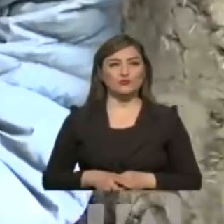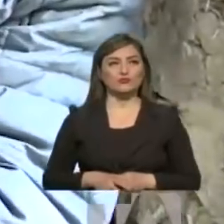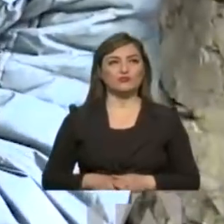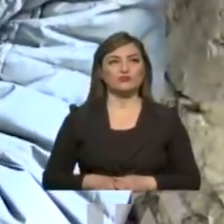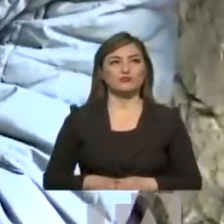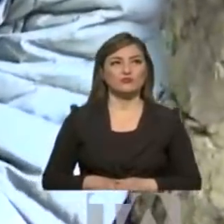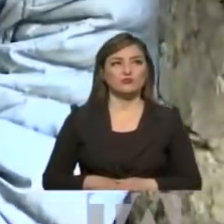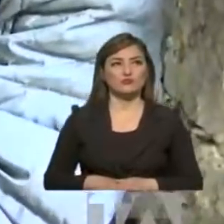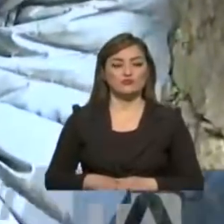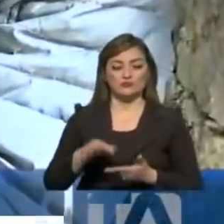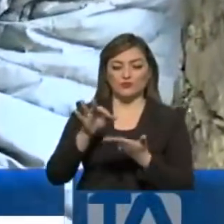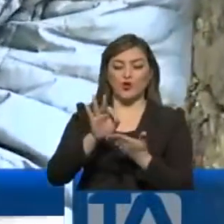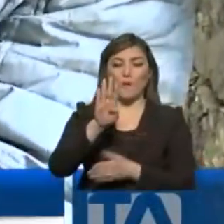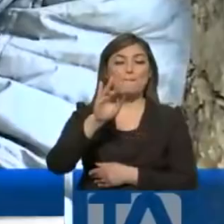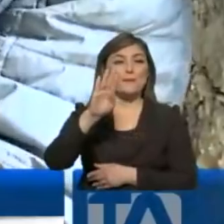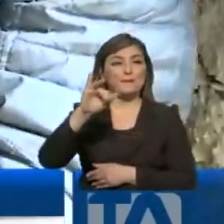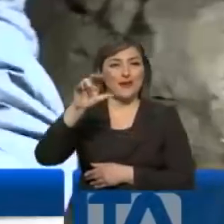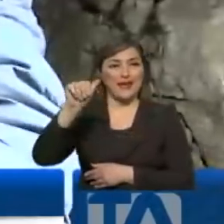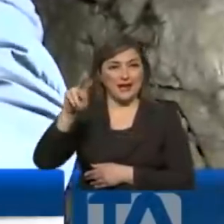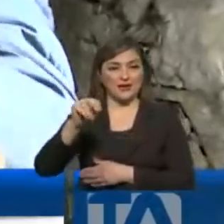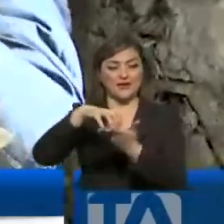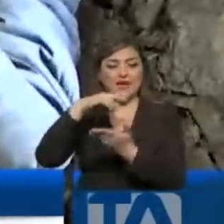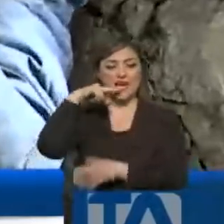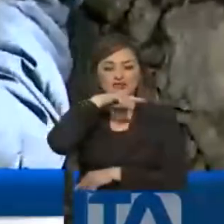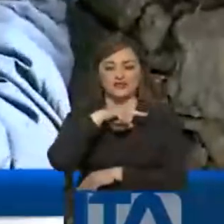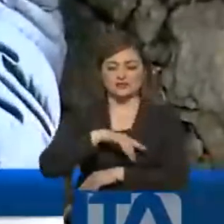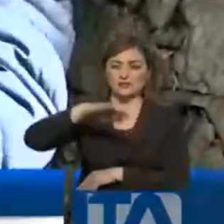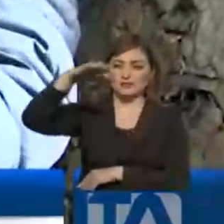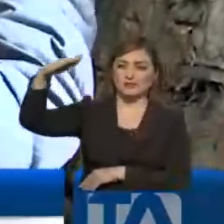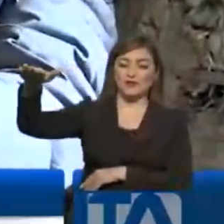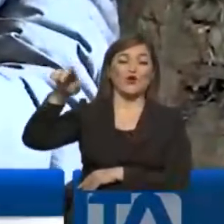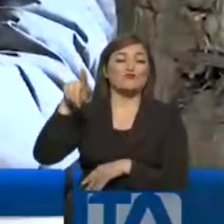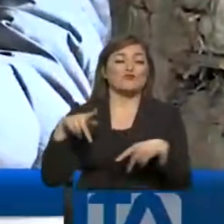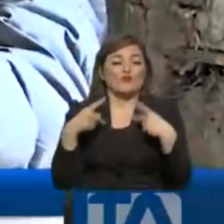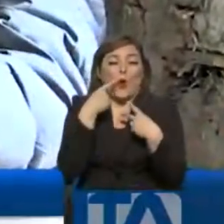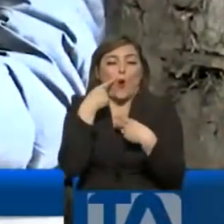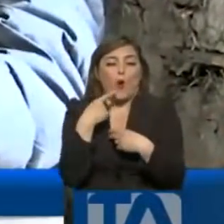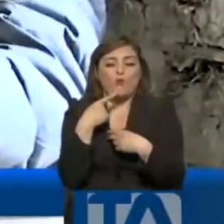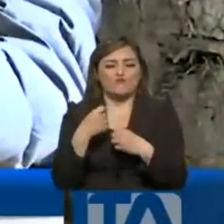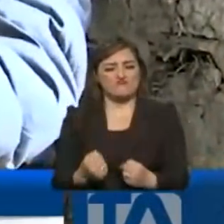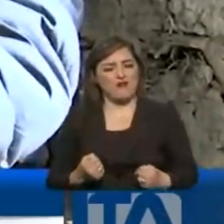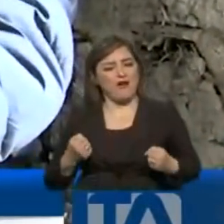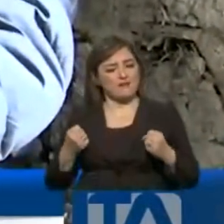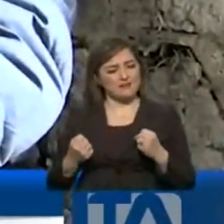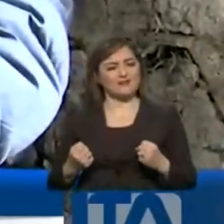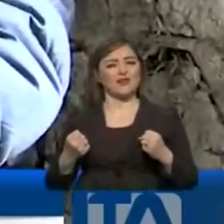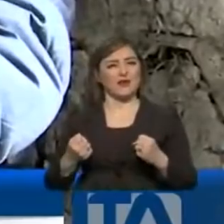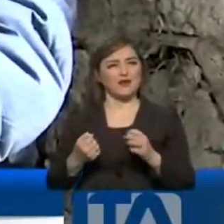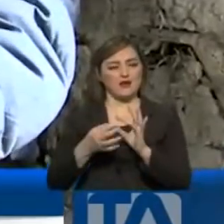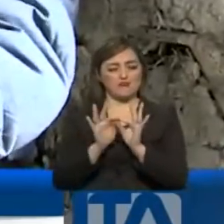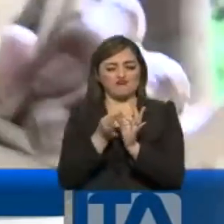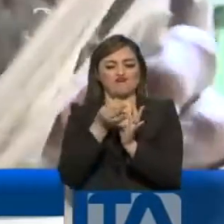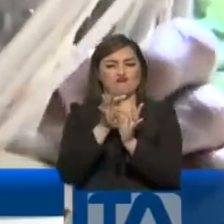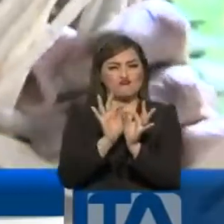En la parte alta del Cantón Biblián, en la provincia del Cañar, vive don Juan Bautista Lema, un hombre de hierro que da vida a finas tiras de